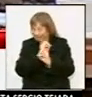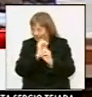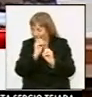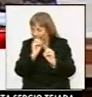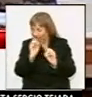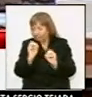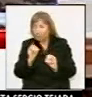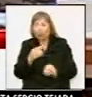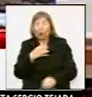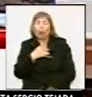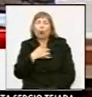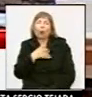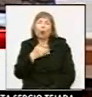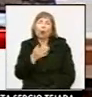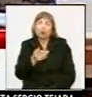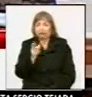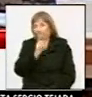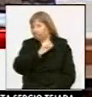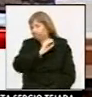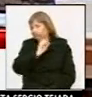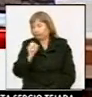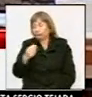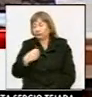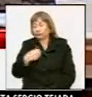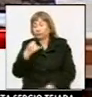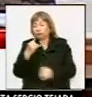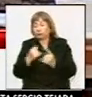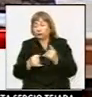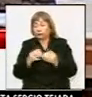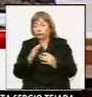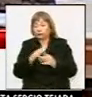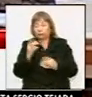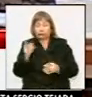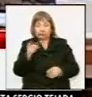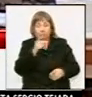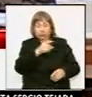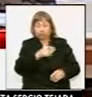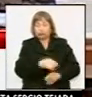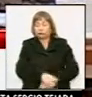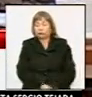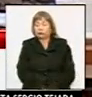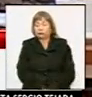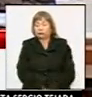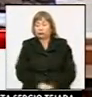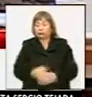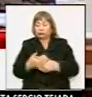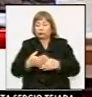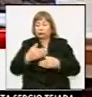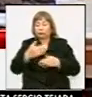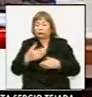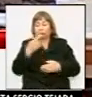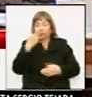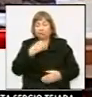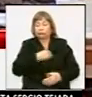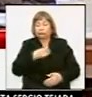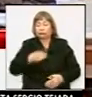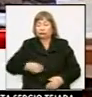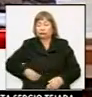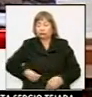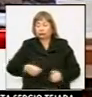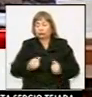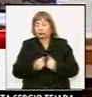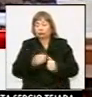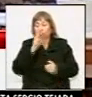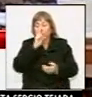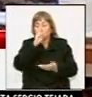consideración. Y porque con esto quiero concluir, porque ustedes tienen delante a una ministra